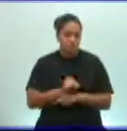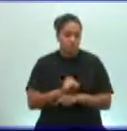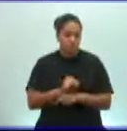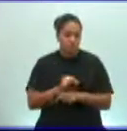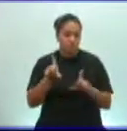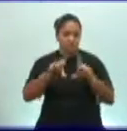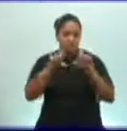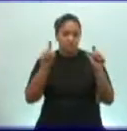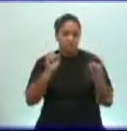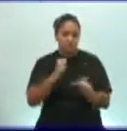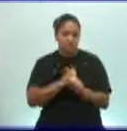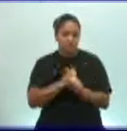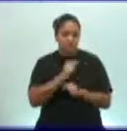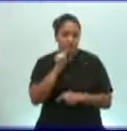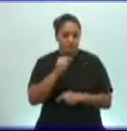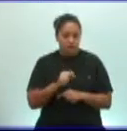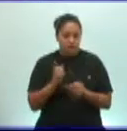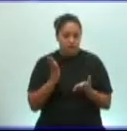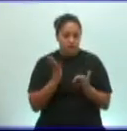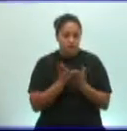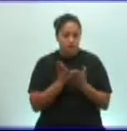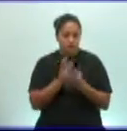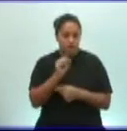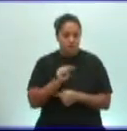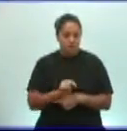que trabajaremos en el encuentro de hoy. Vamos a ver.